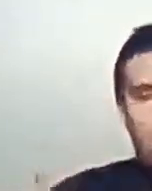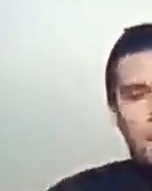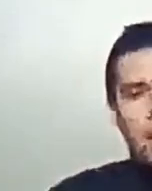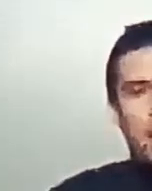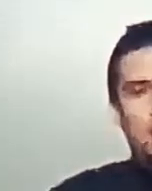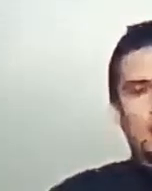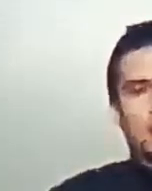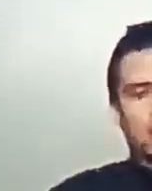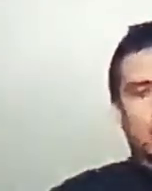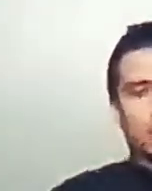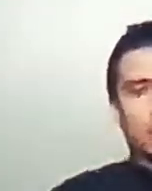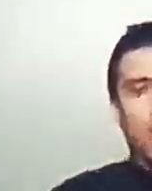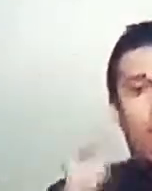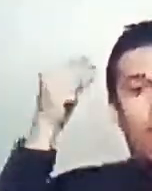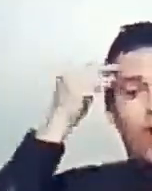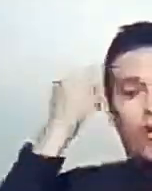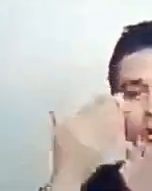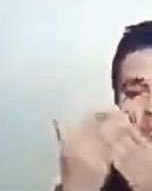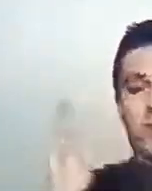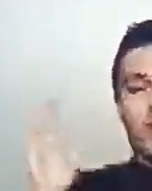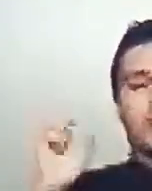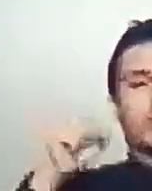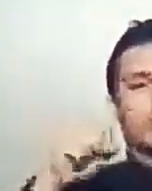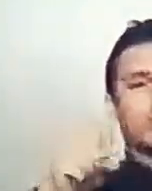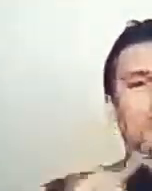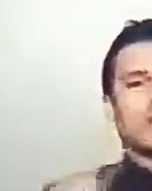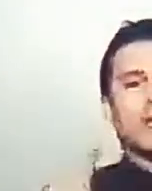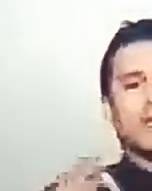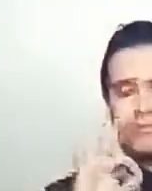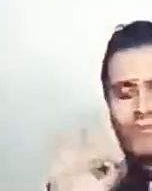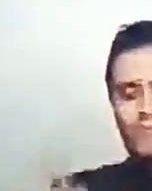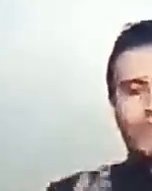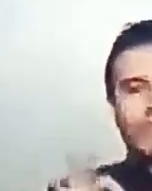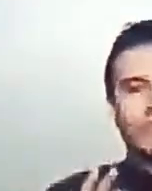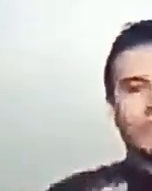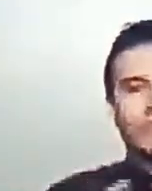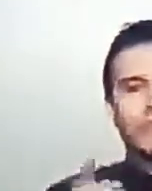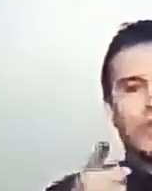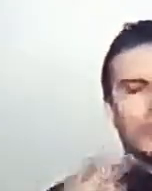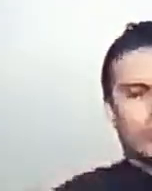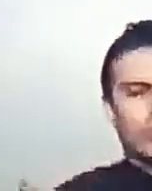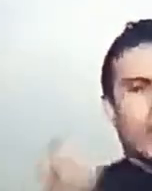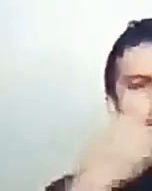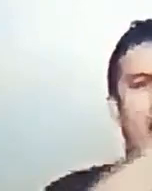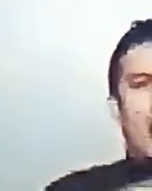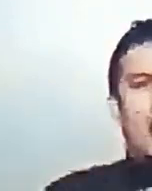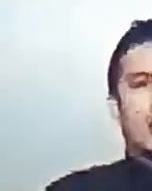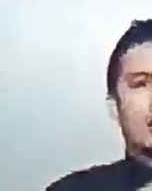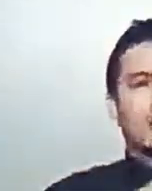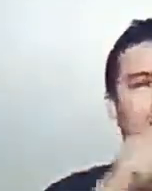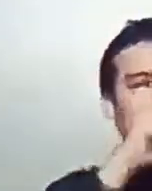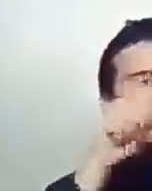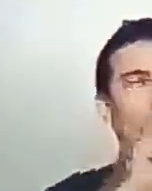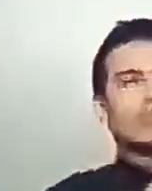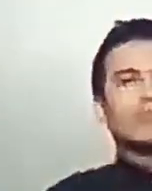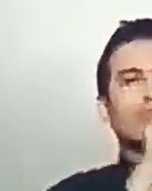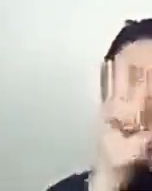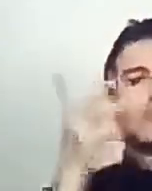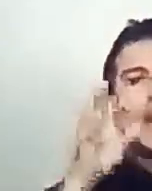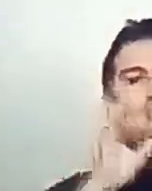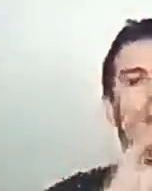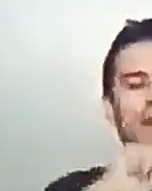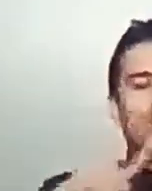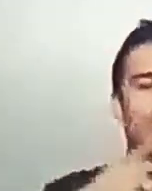con un gobierno abierto, sí, pero efectivo. Métase usted hoy en la página web de la prefectura y no va a entender ni va a saber cuánto está